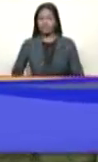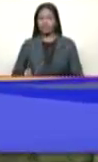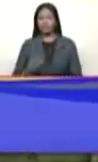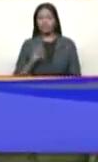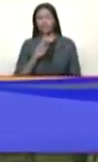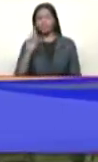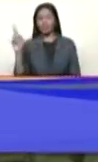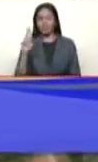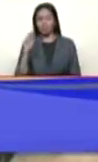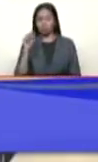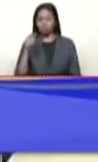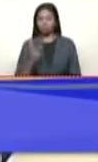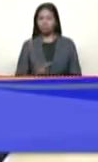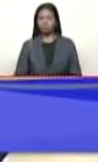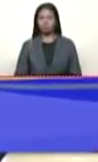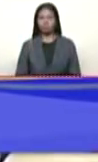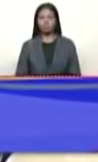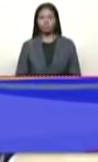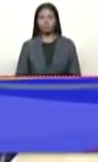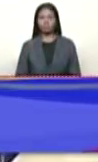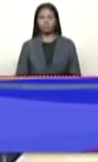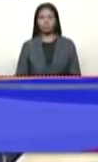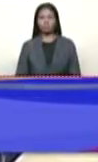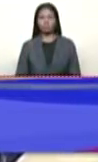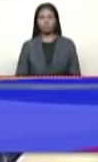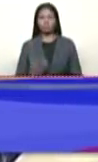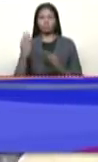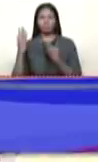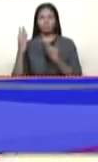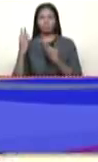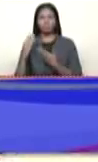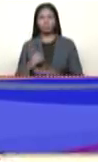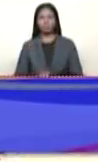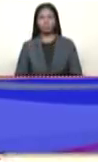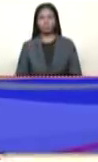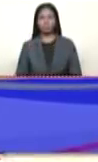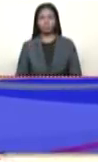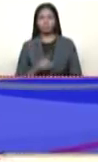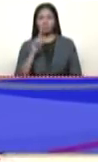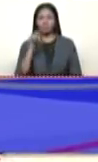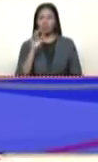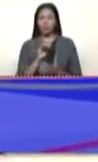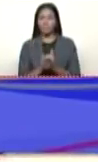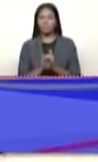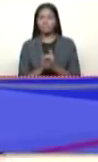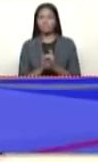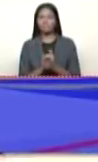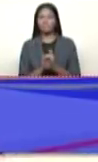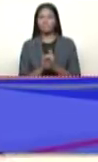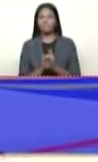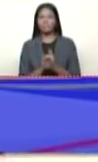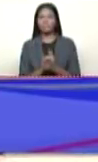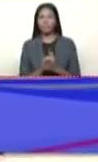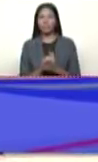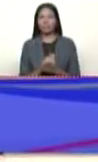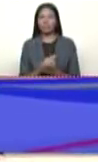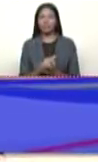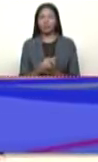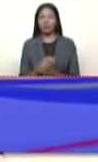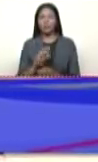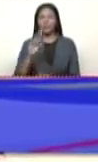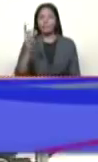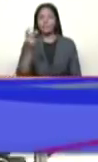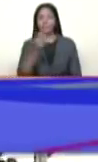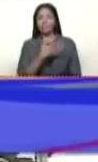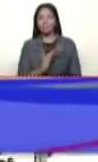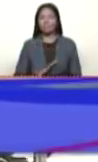República. Compañero Tarek El Aissami, vicepresidente